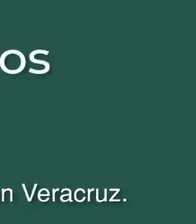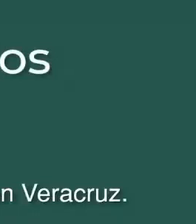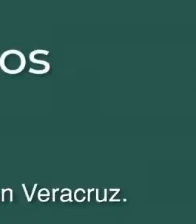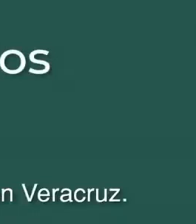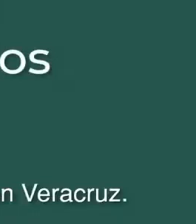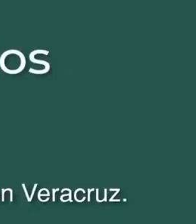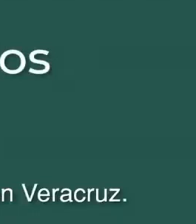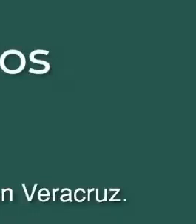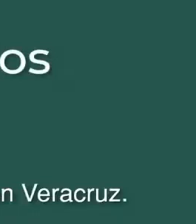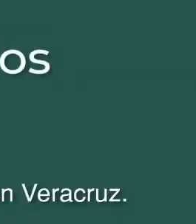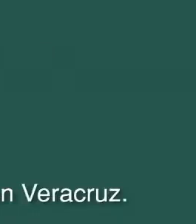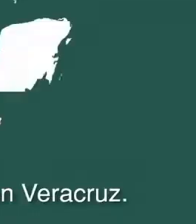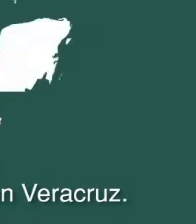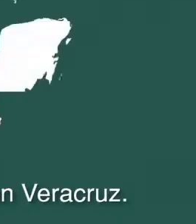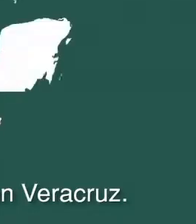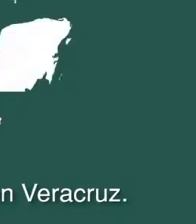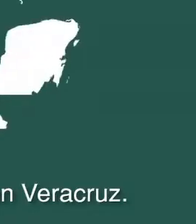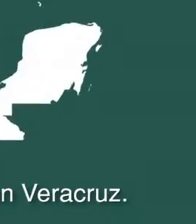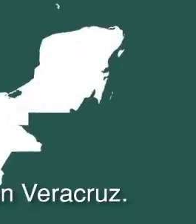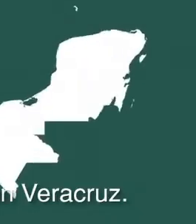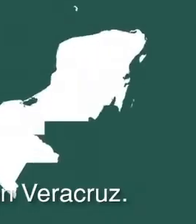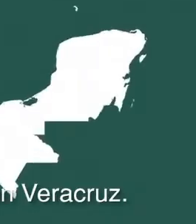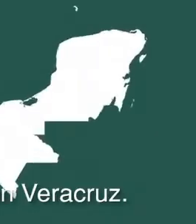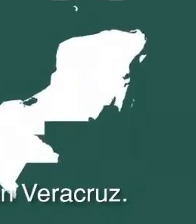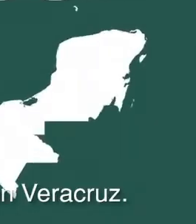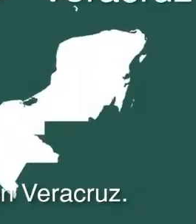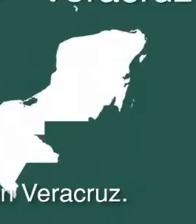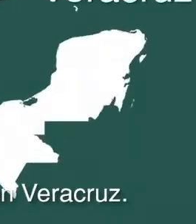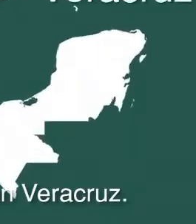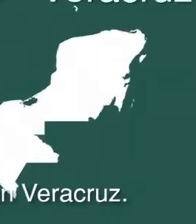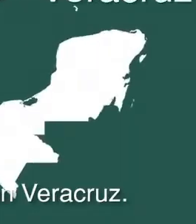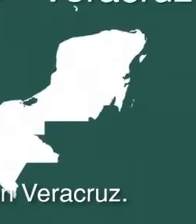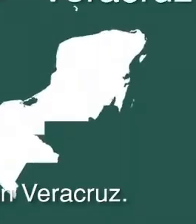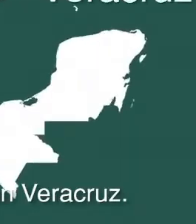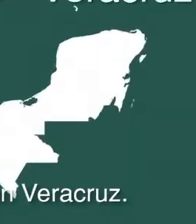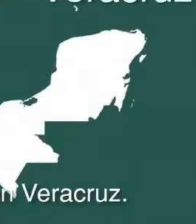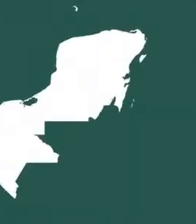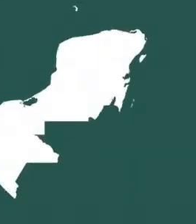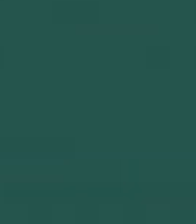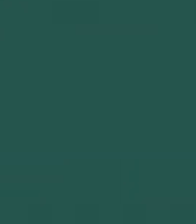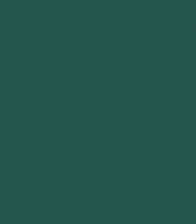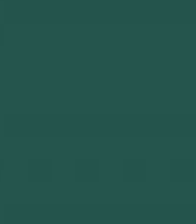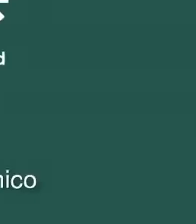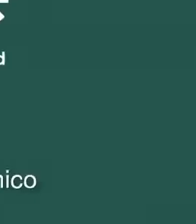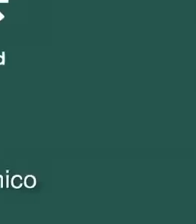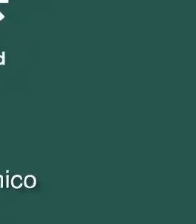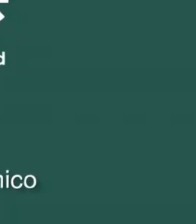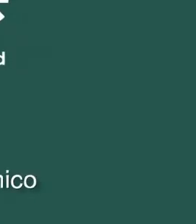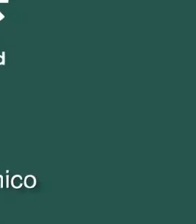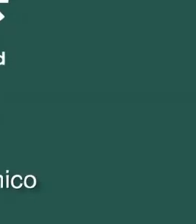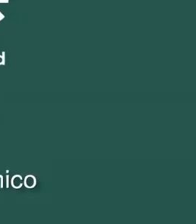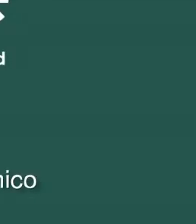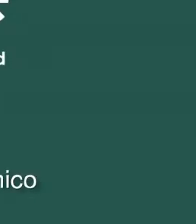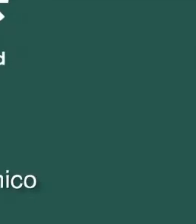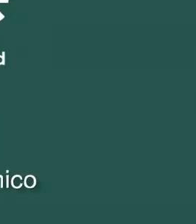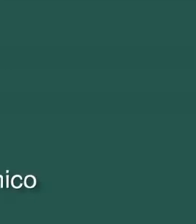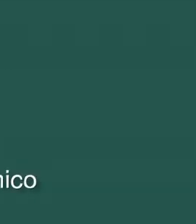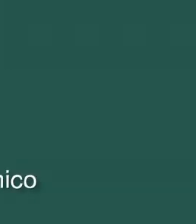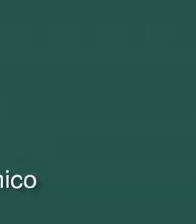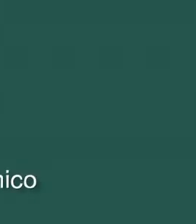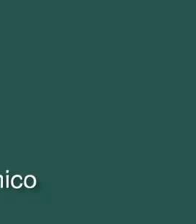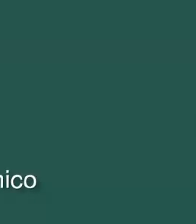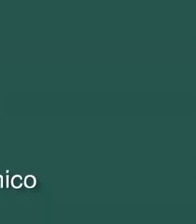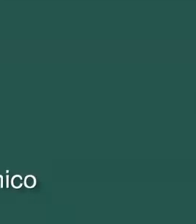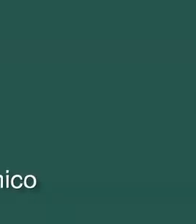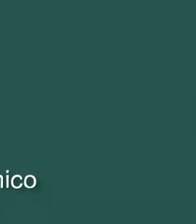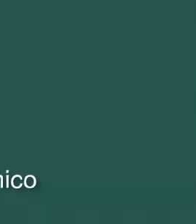por 79 municipios, 46 en Oaxaca y 33 en Veracruz. Es así que el INJUVE y el